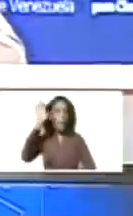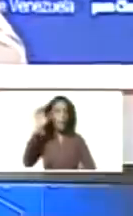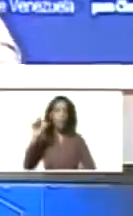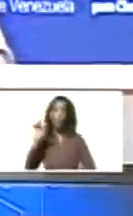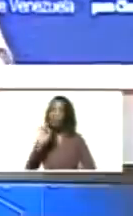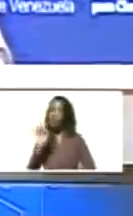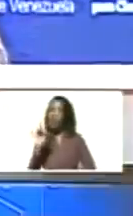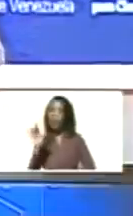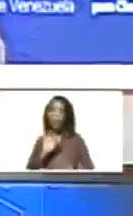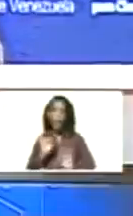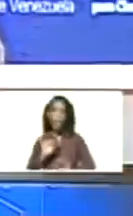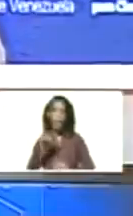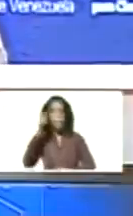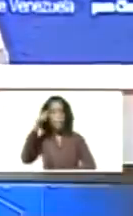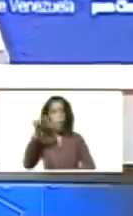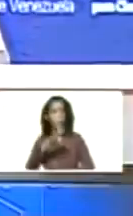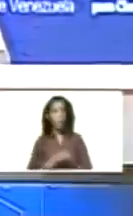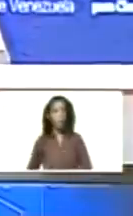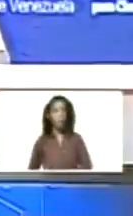pueblo.